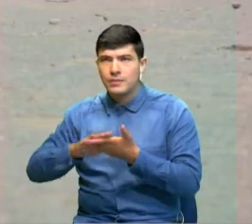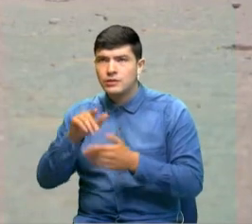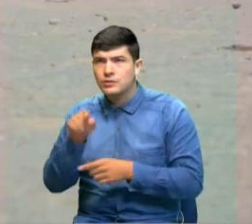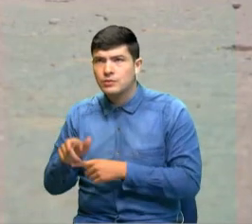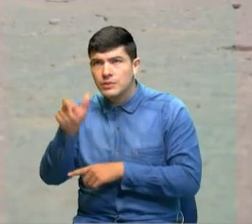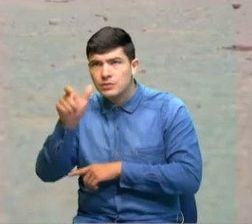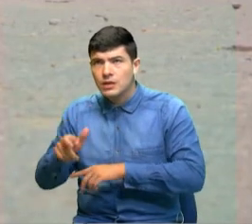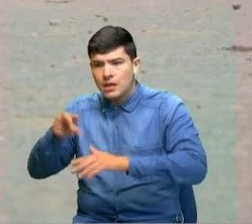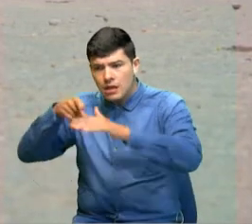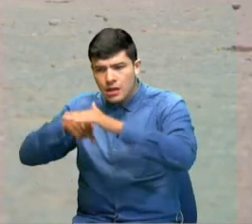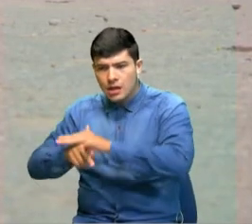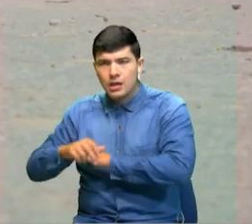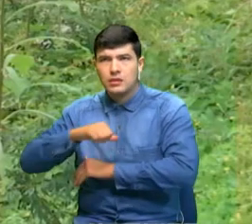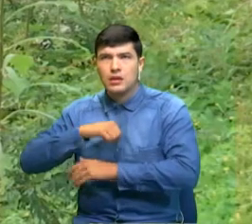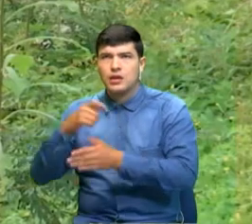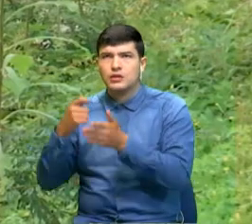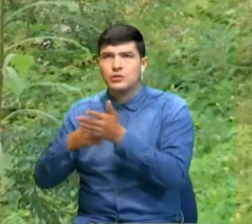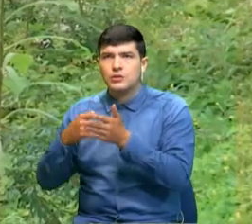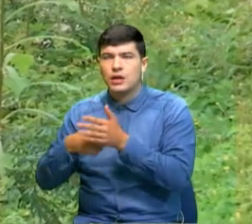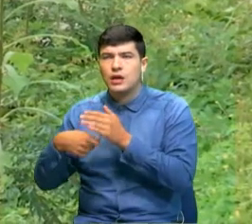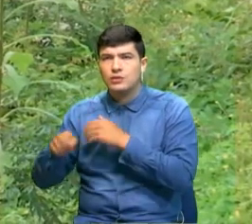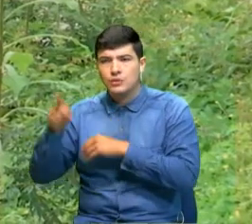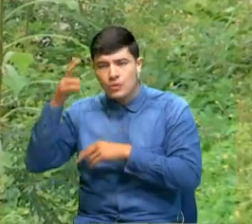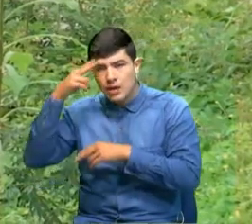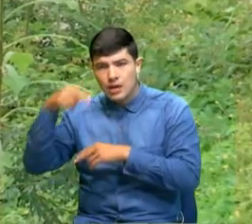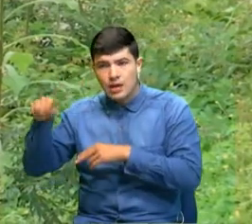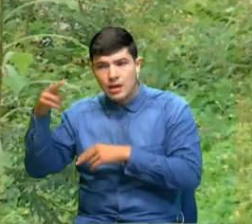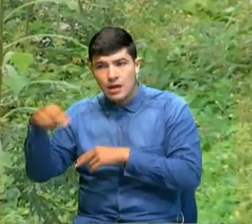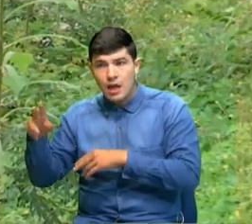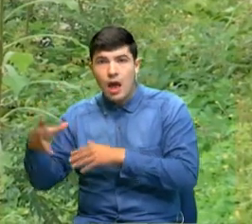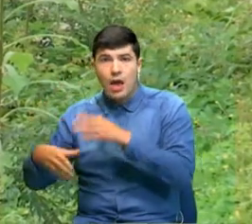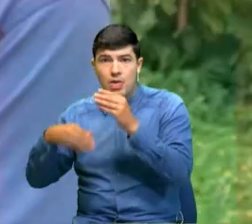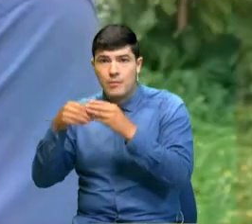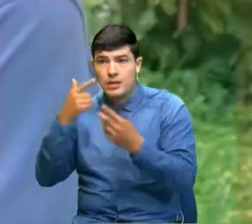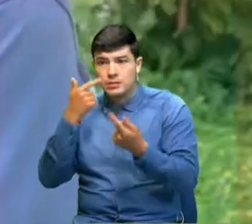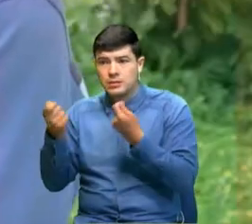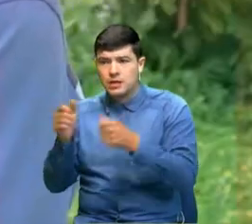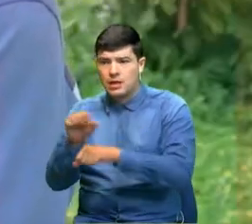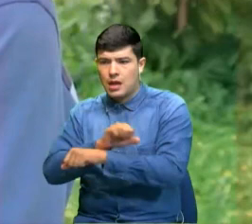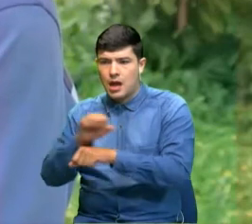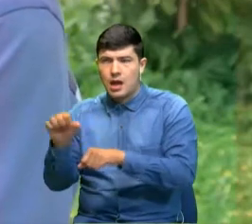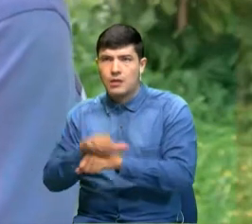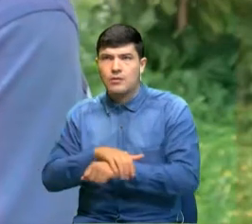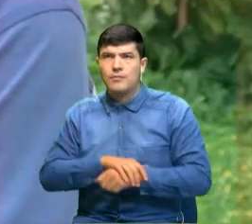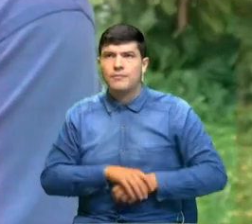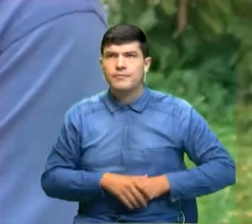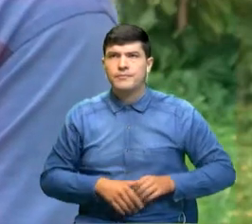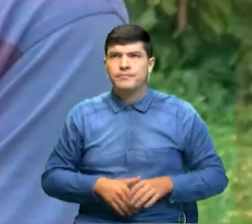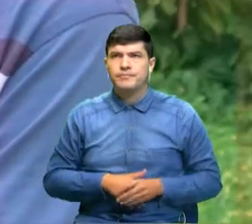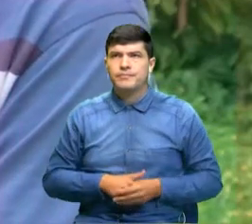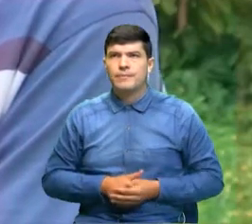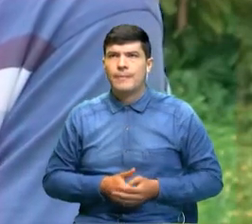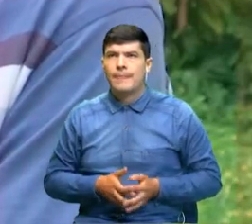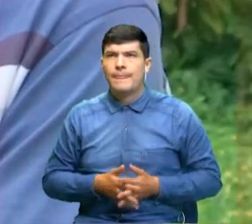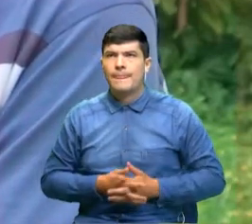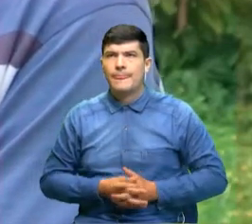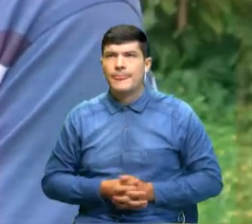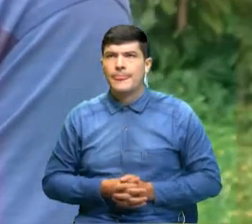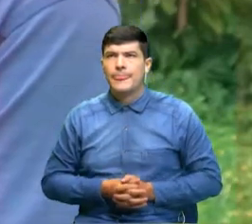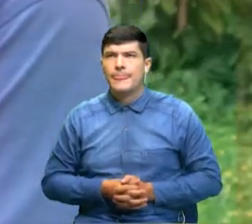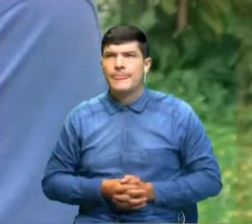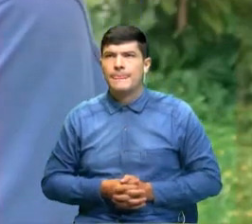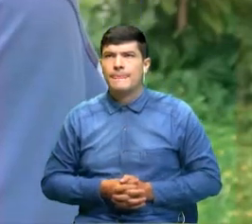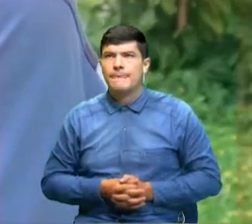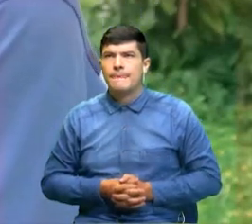un vehículo que tiene en sociedad con su nieto, quien además lo maneja. El nieto vive en el Café Madrid, ¿sí? Y